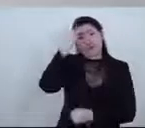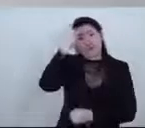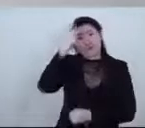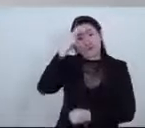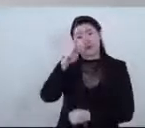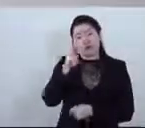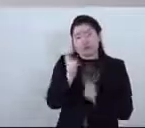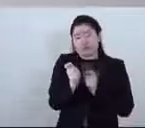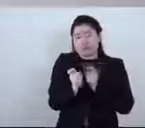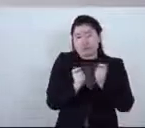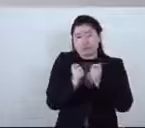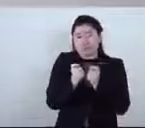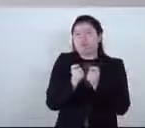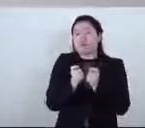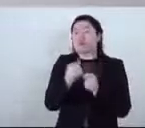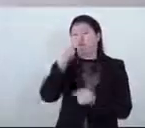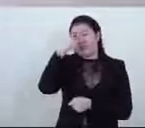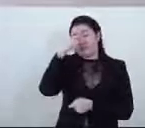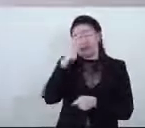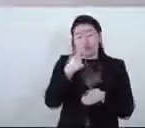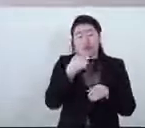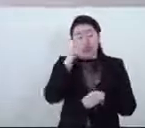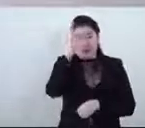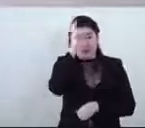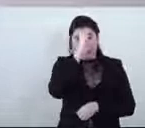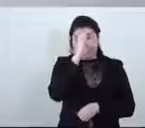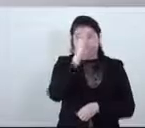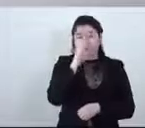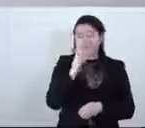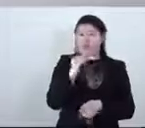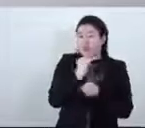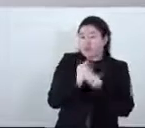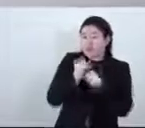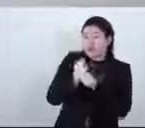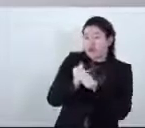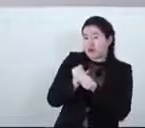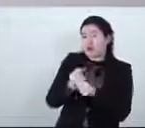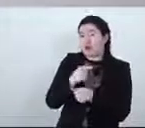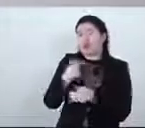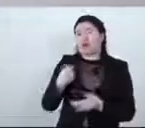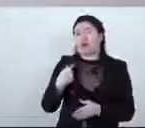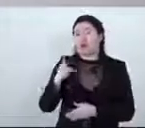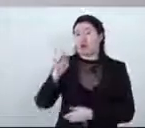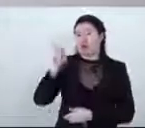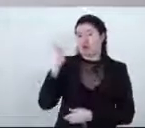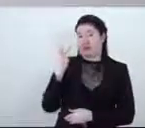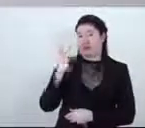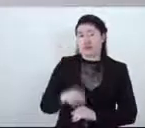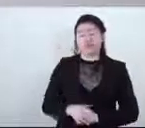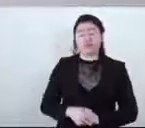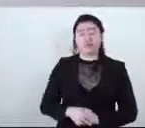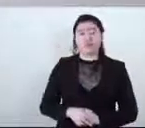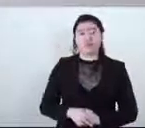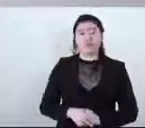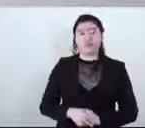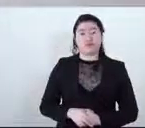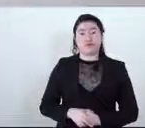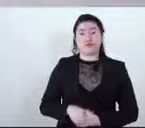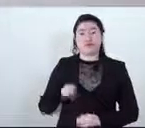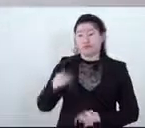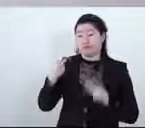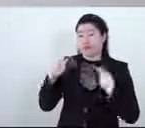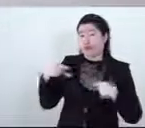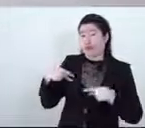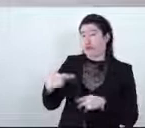control automático por el Centro de Investigación y de Estudios Avanzados del Instituto Politécnico Nacional, especialista